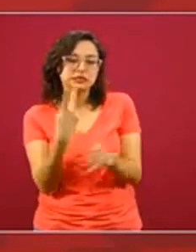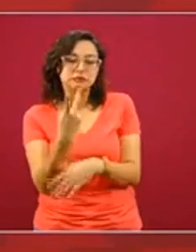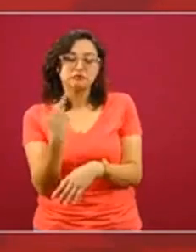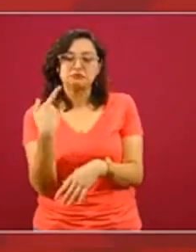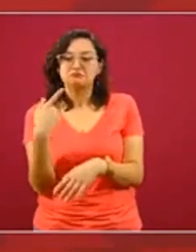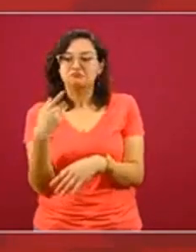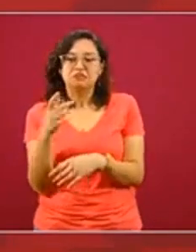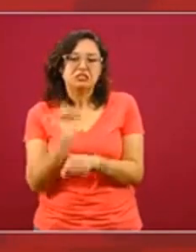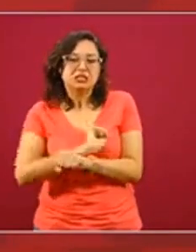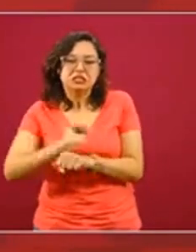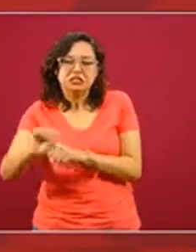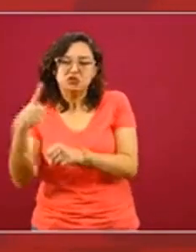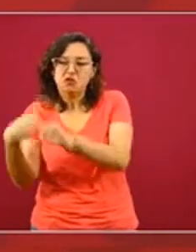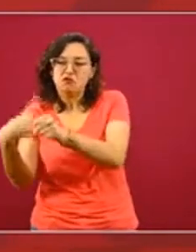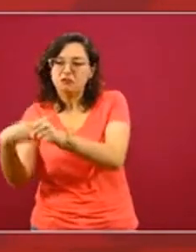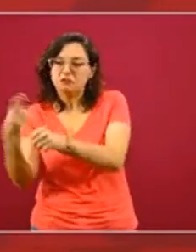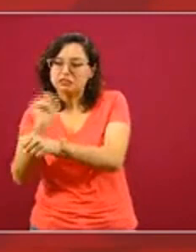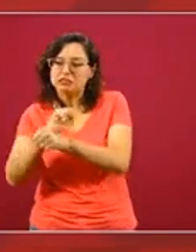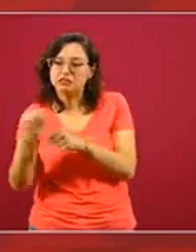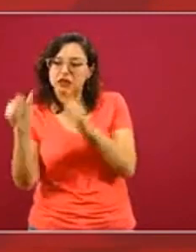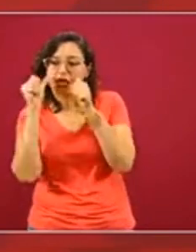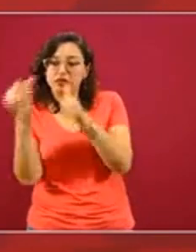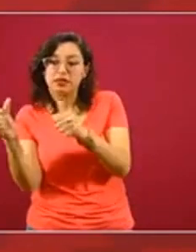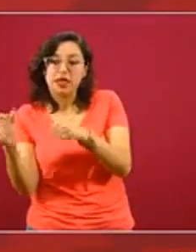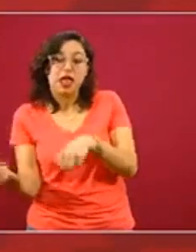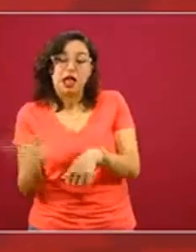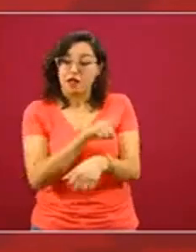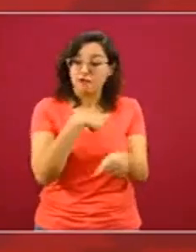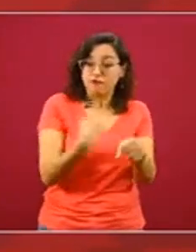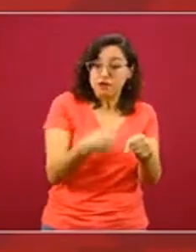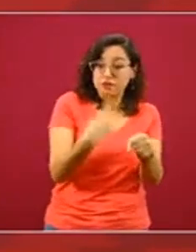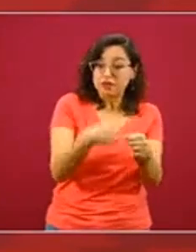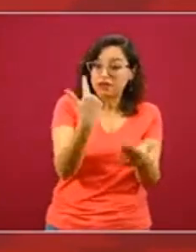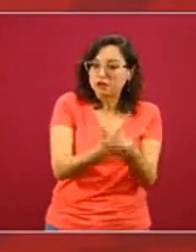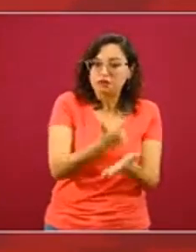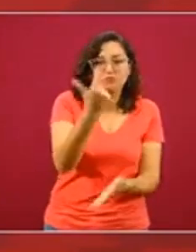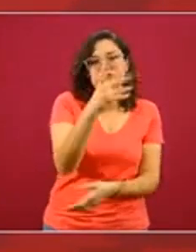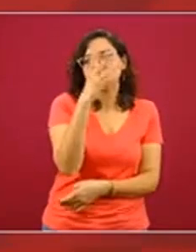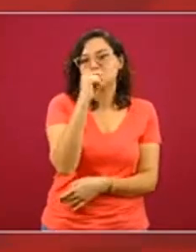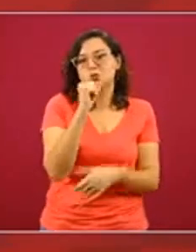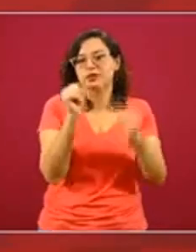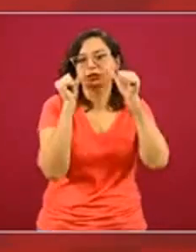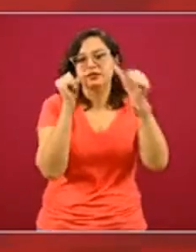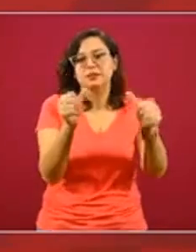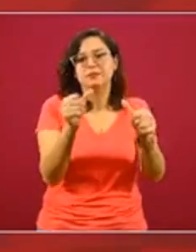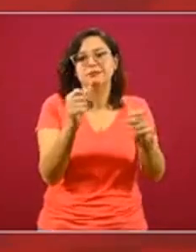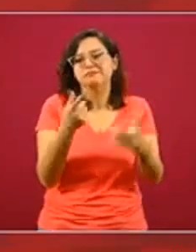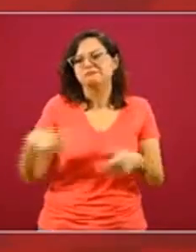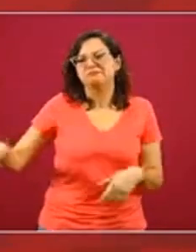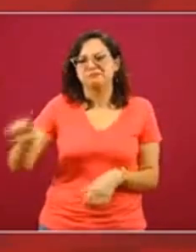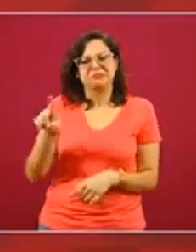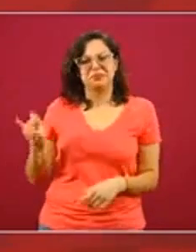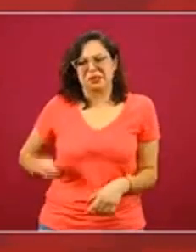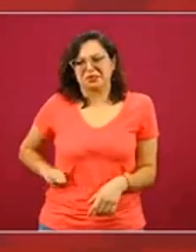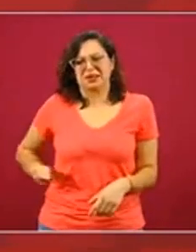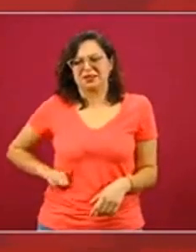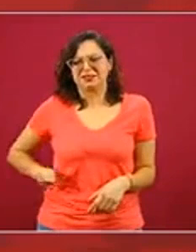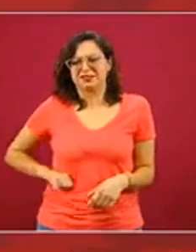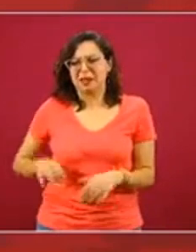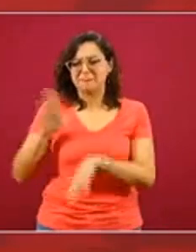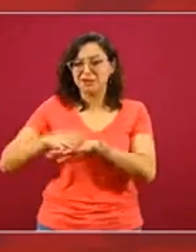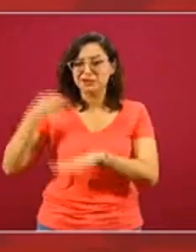seguimiento largo, no tienen estas capacidades, no les interesa tampoco, no les ha interesado tener